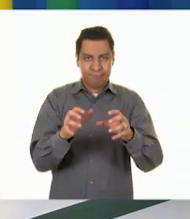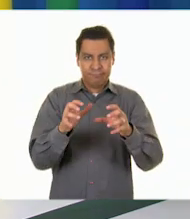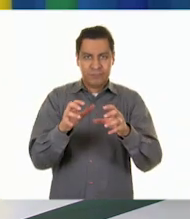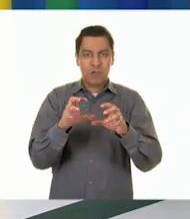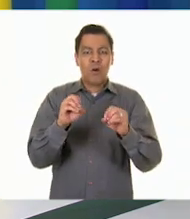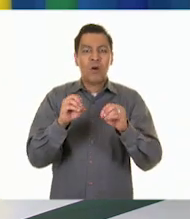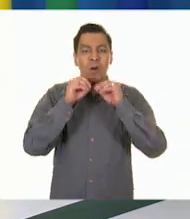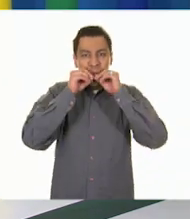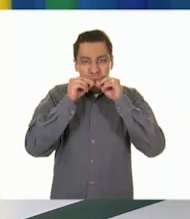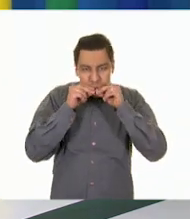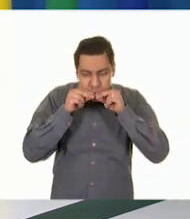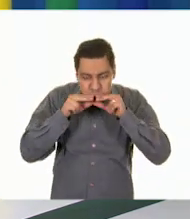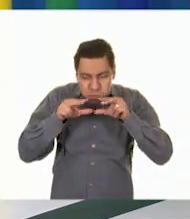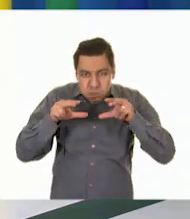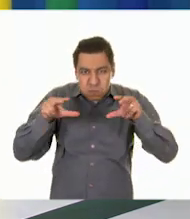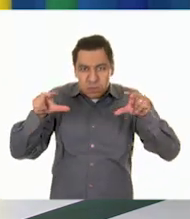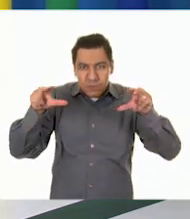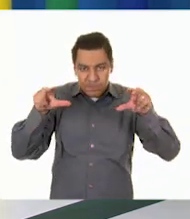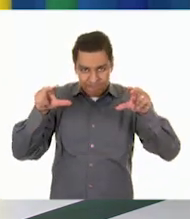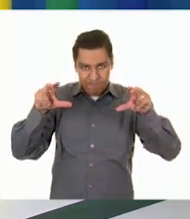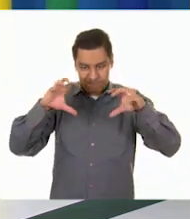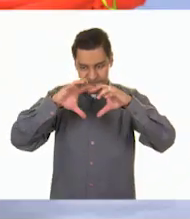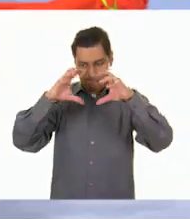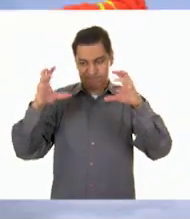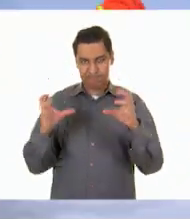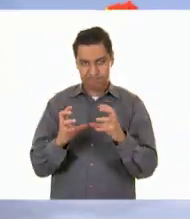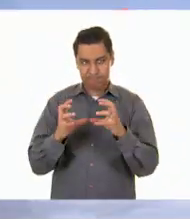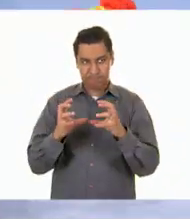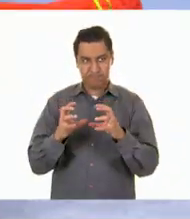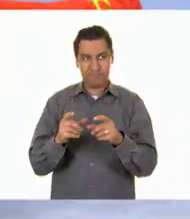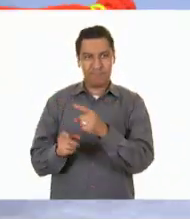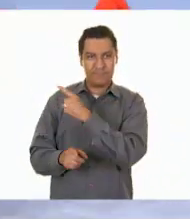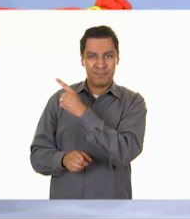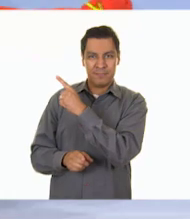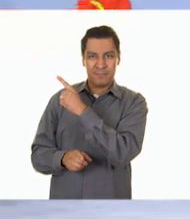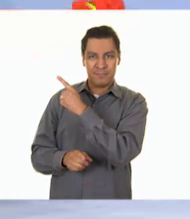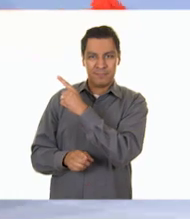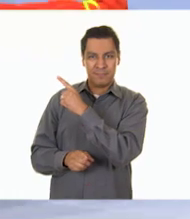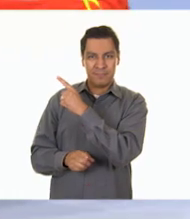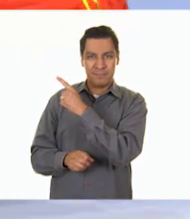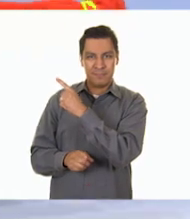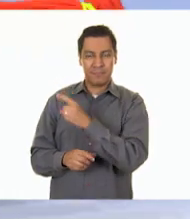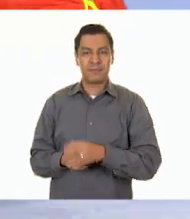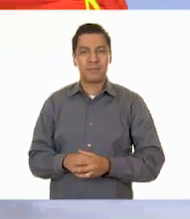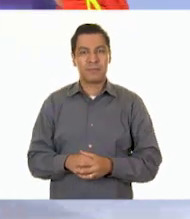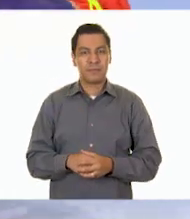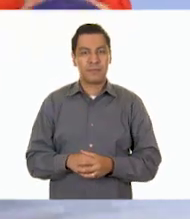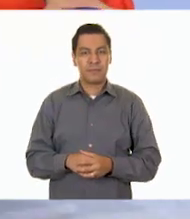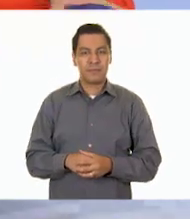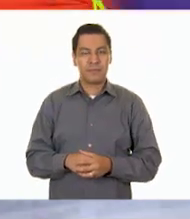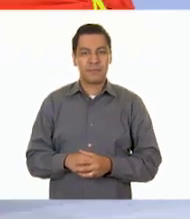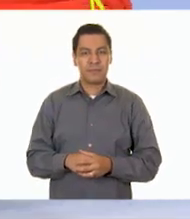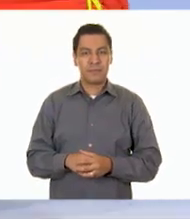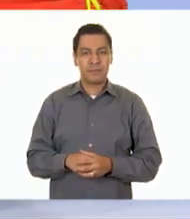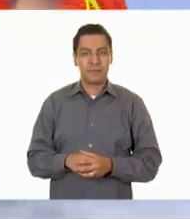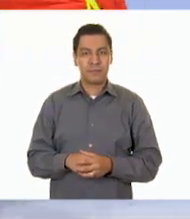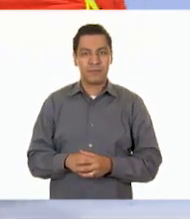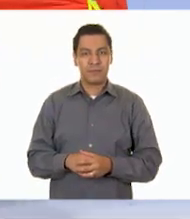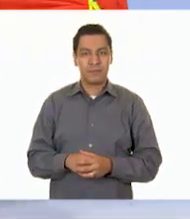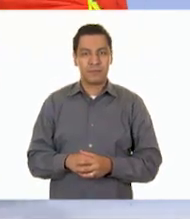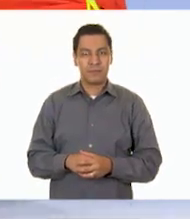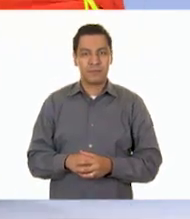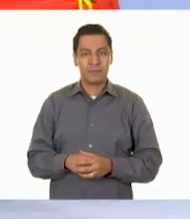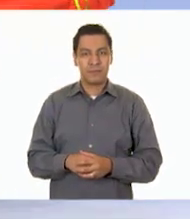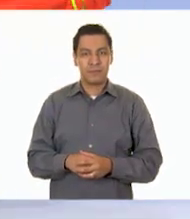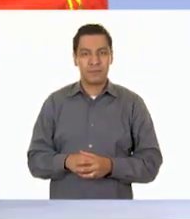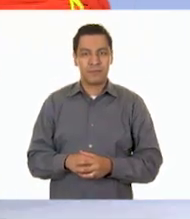globo la cambiaría el soft pero si es peluche como éste si tú tienes la